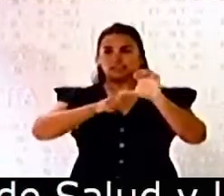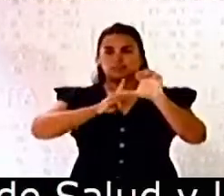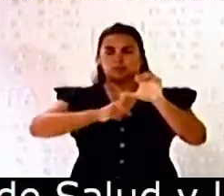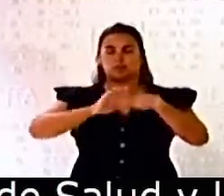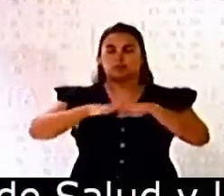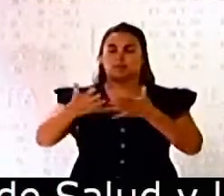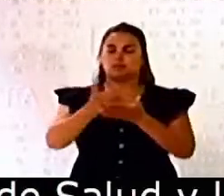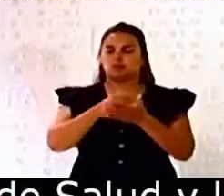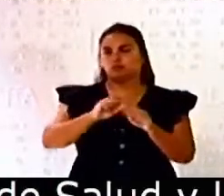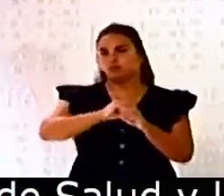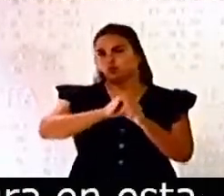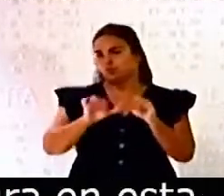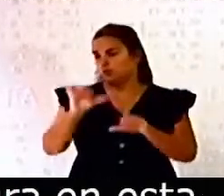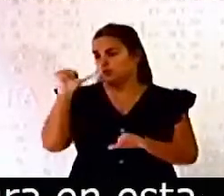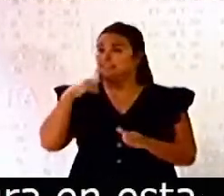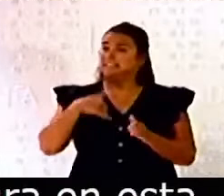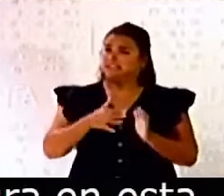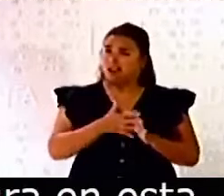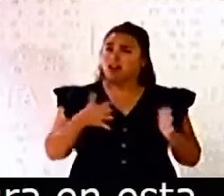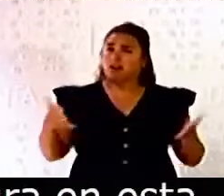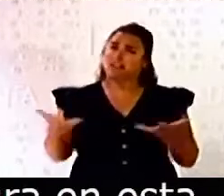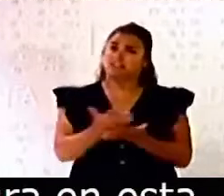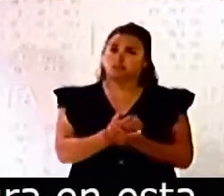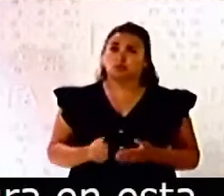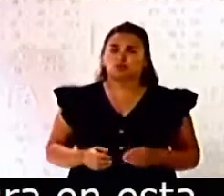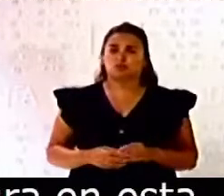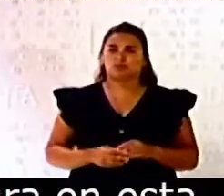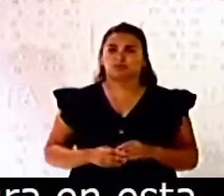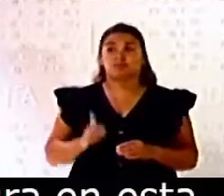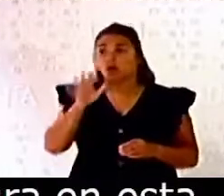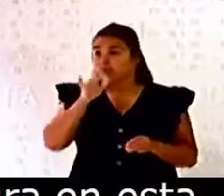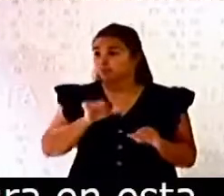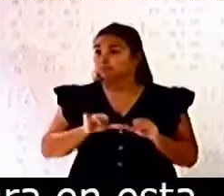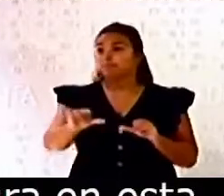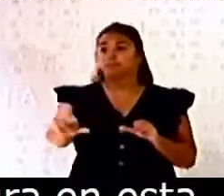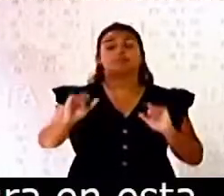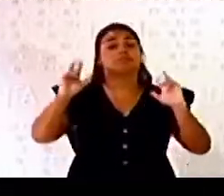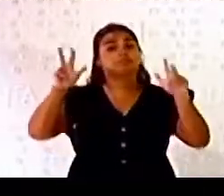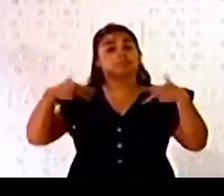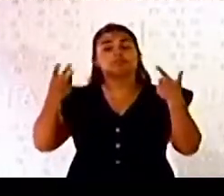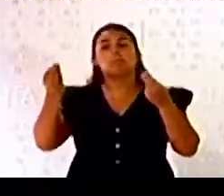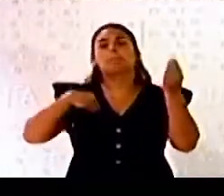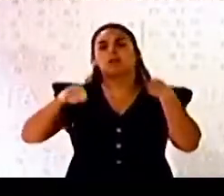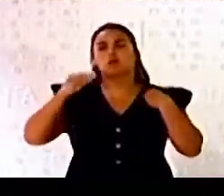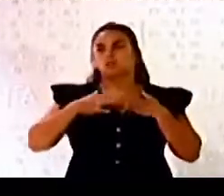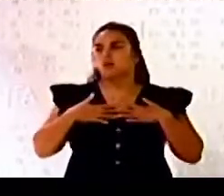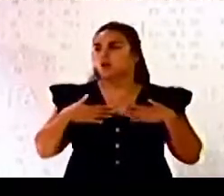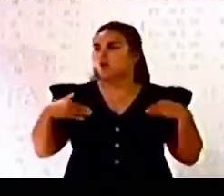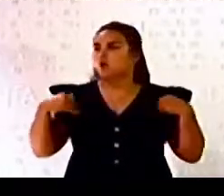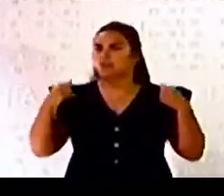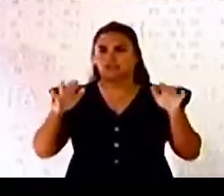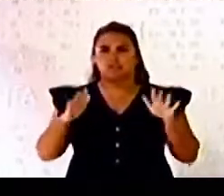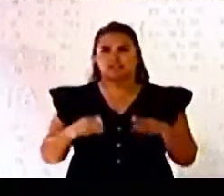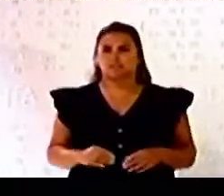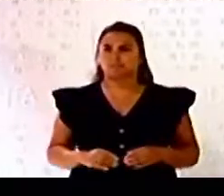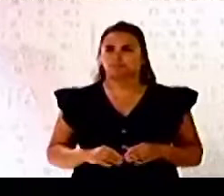esta pandemia que se nos hace tan larga ya a todos. A partir de este momento abrimos el turno de preguntas que quisieran